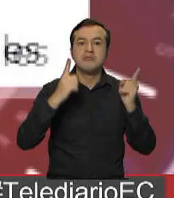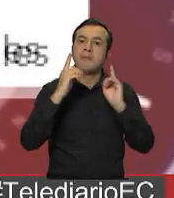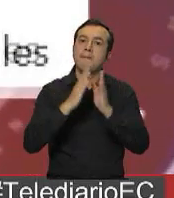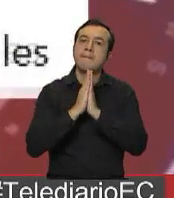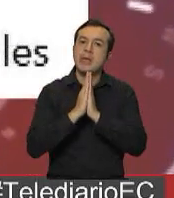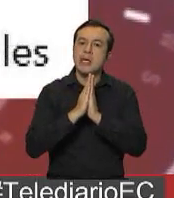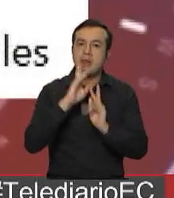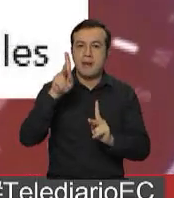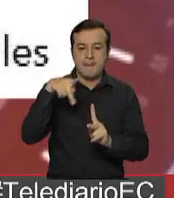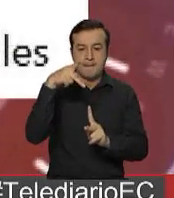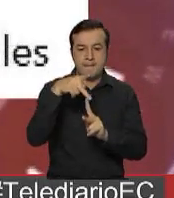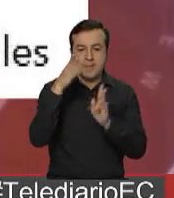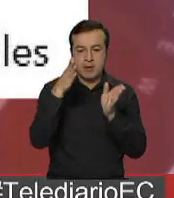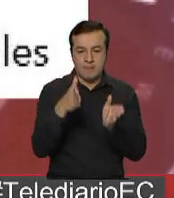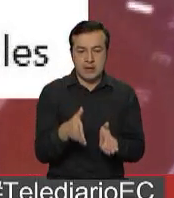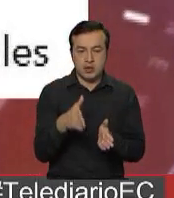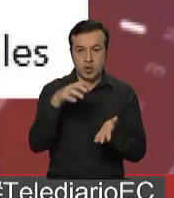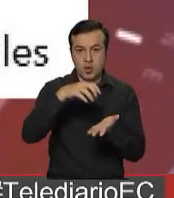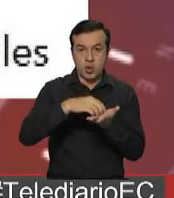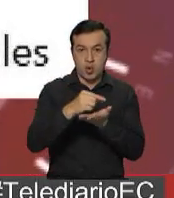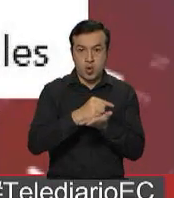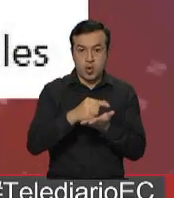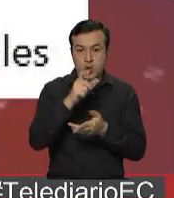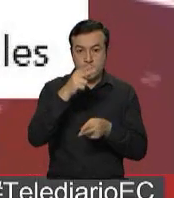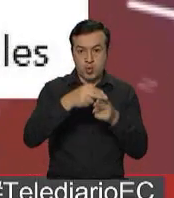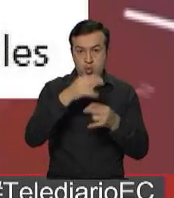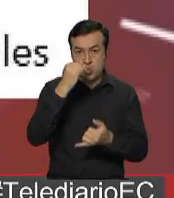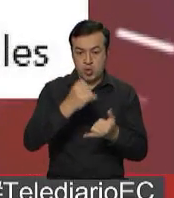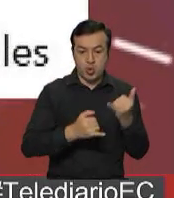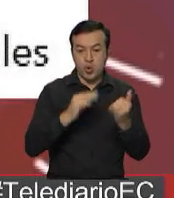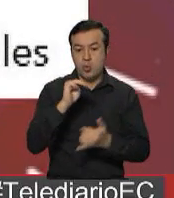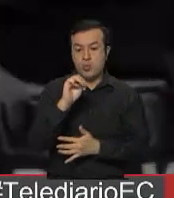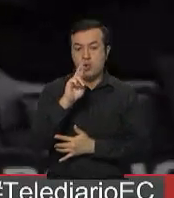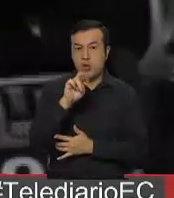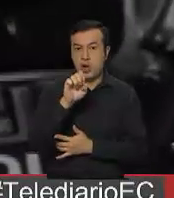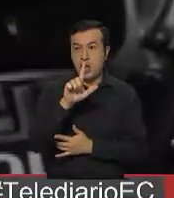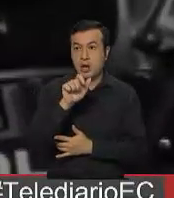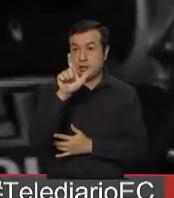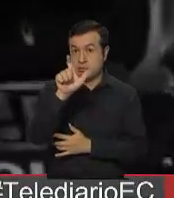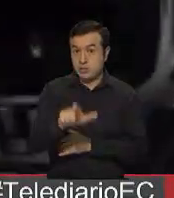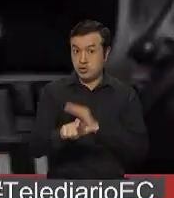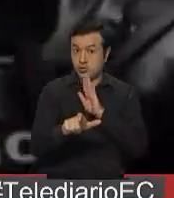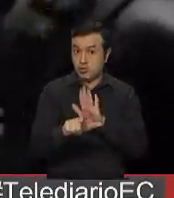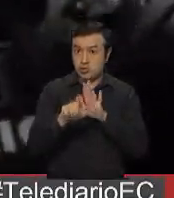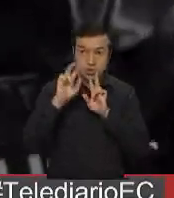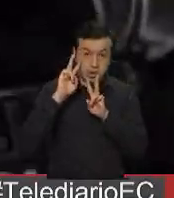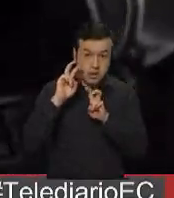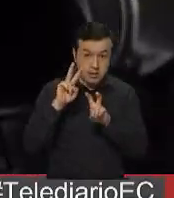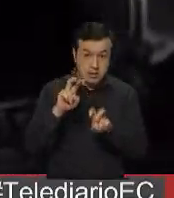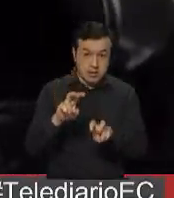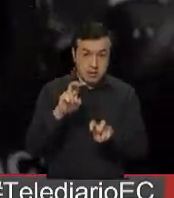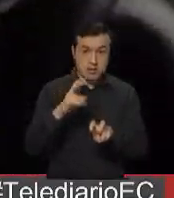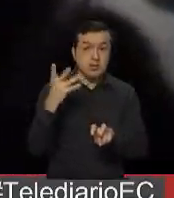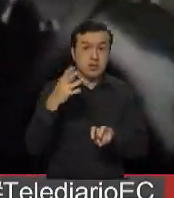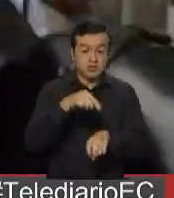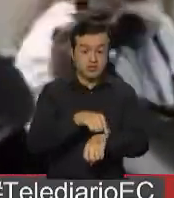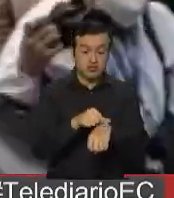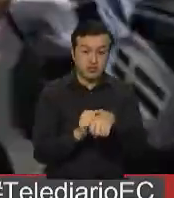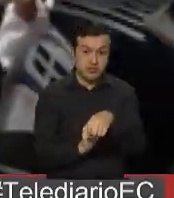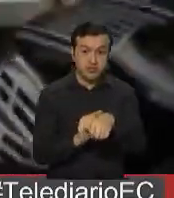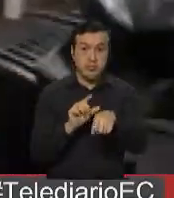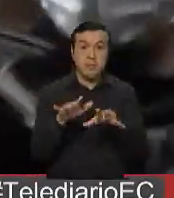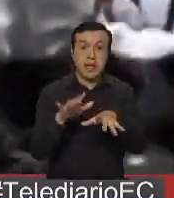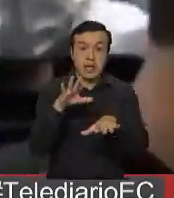de destitución al prefecto Carlos Luis Morales, quien llevó un grillete electrónico como parte de las medidas alternativas que se le dictaron durante